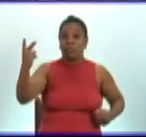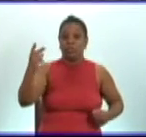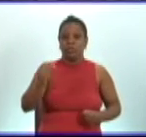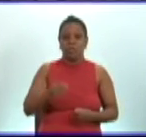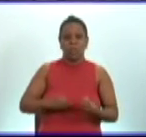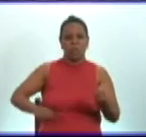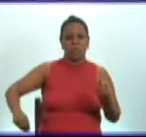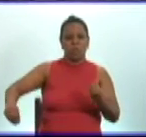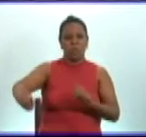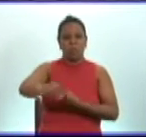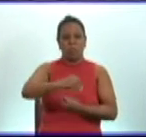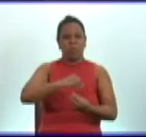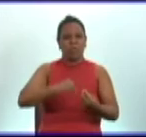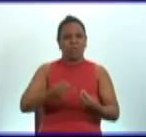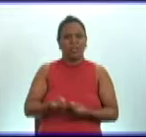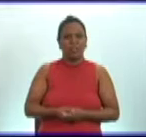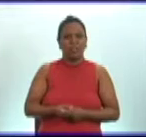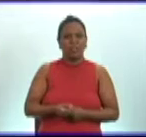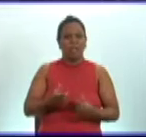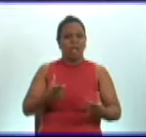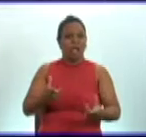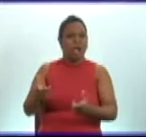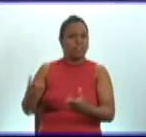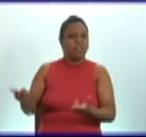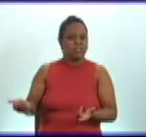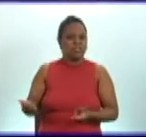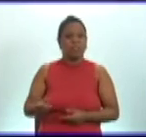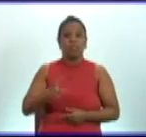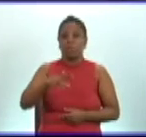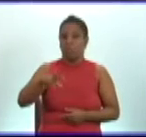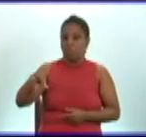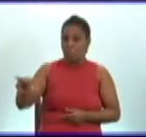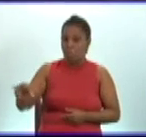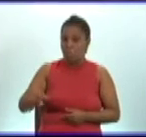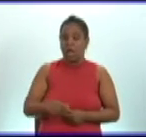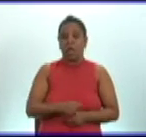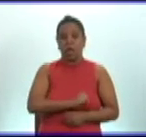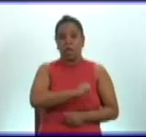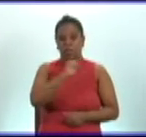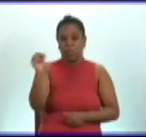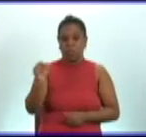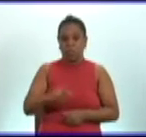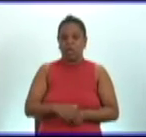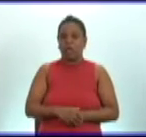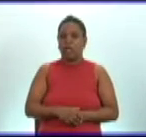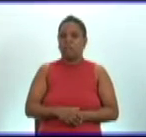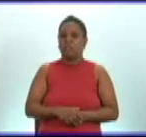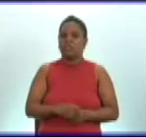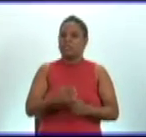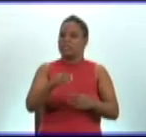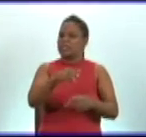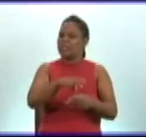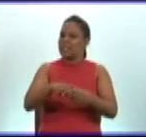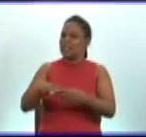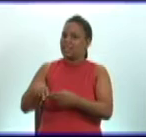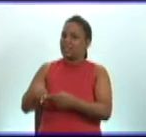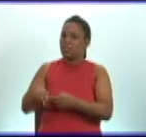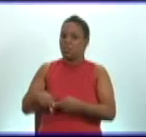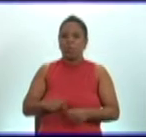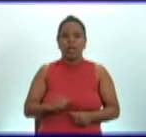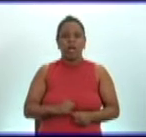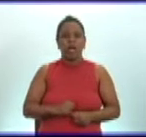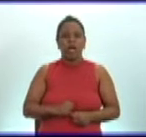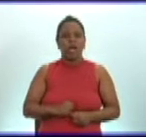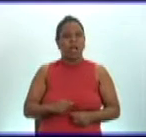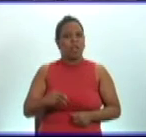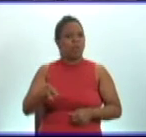convertirse irreflexivamente en asesinos, y lo conseguirán si el tribunal a quien suplico e imploro no obra con justicia, igualdad y con